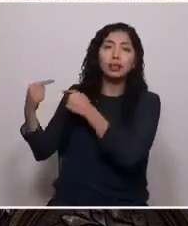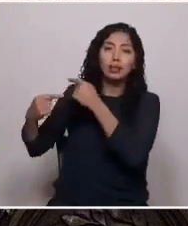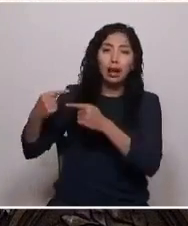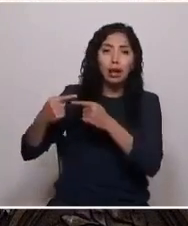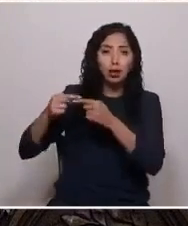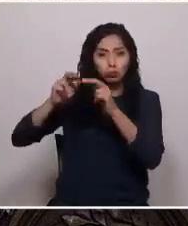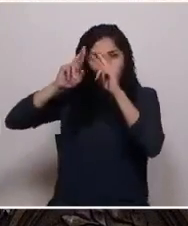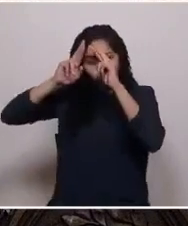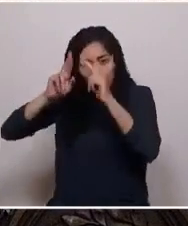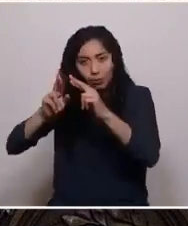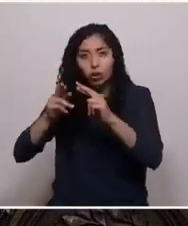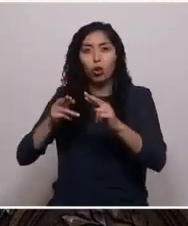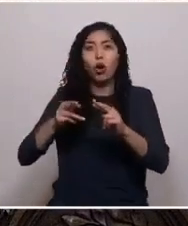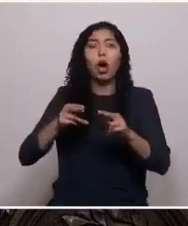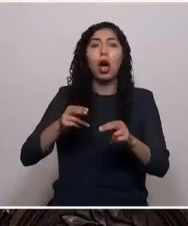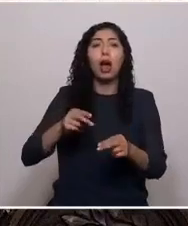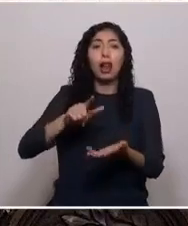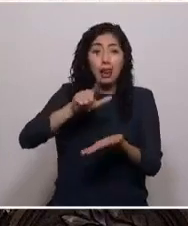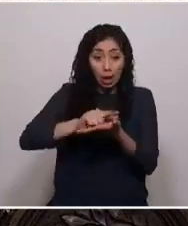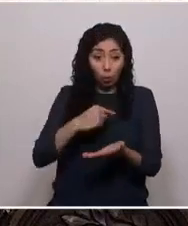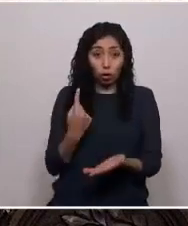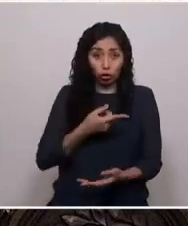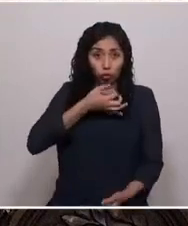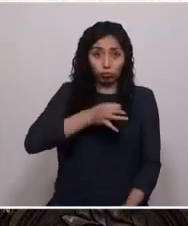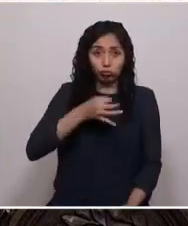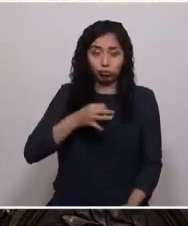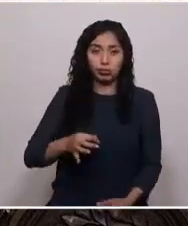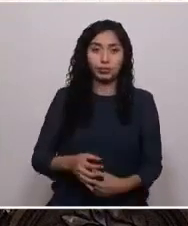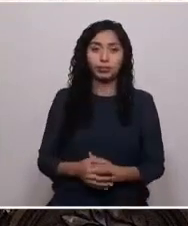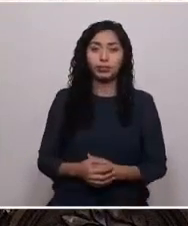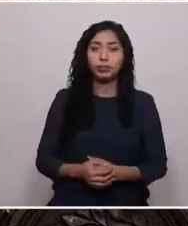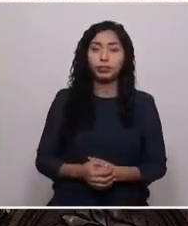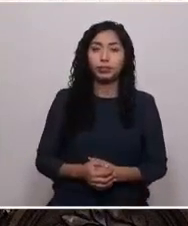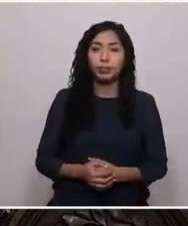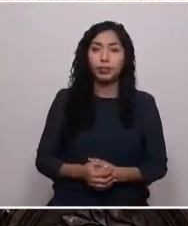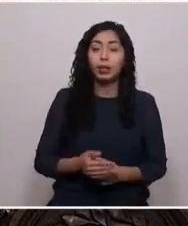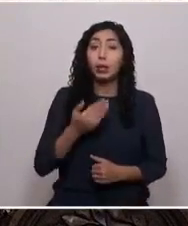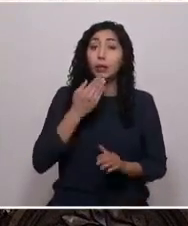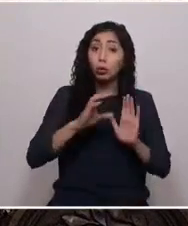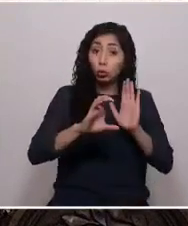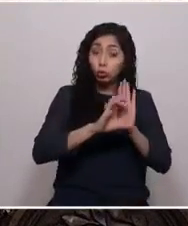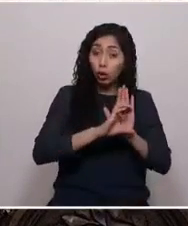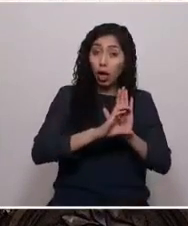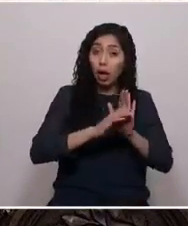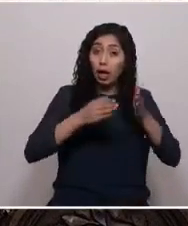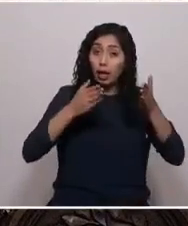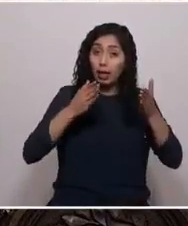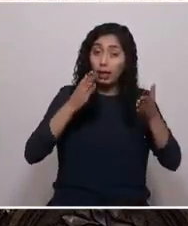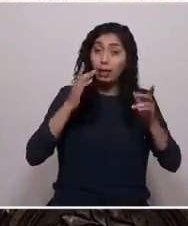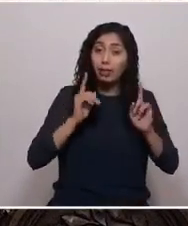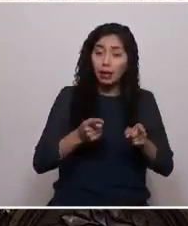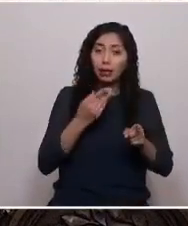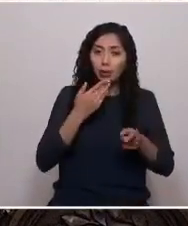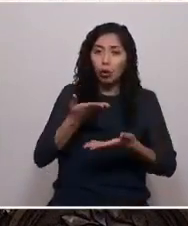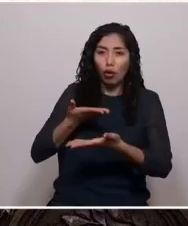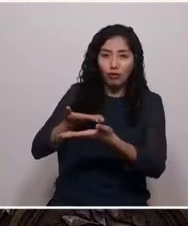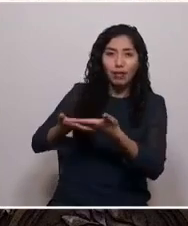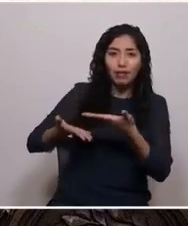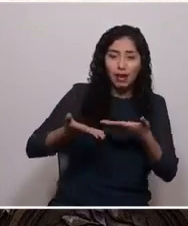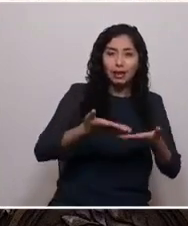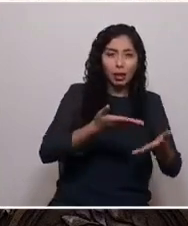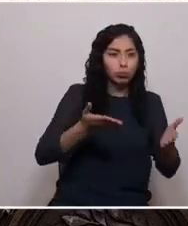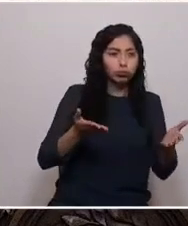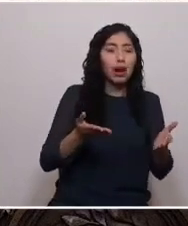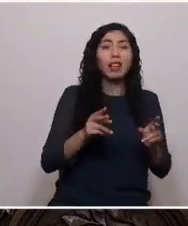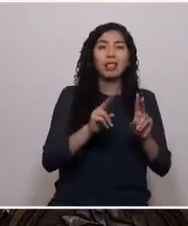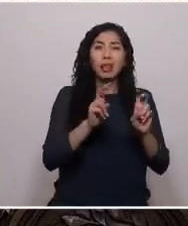nuestra lengua kunza. Suchi, que la Constitución vele por la libre y armónica convivencia, prohibiendo discursos de odio